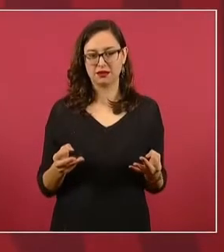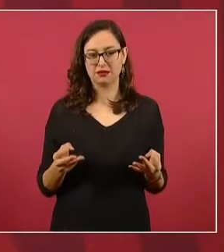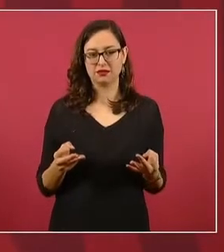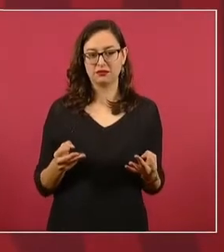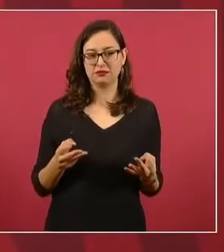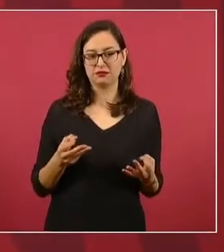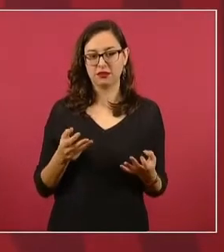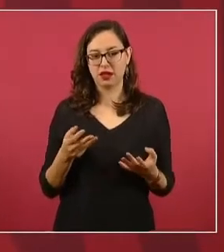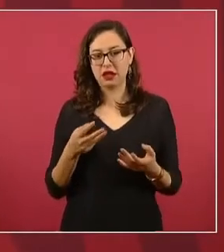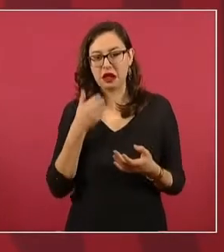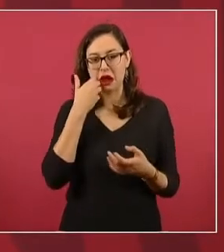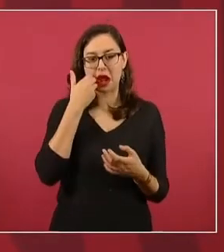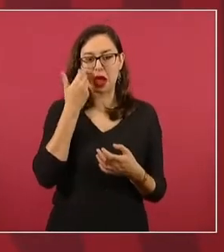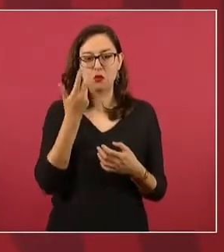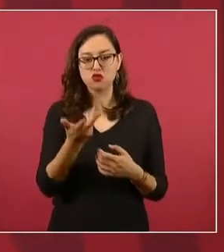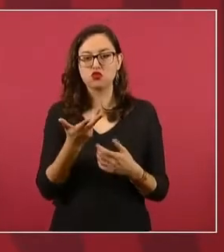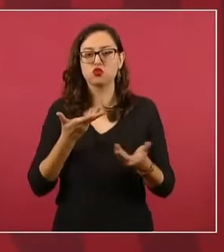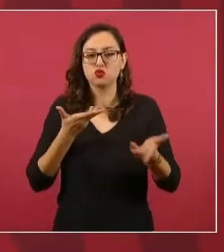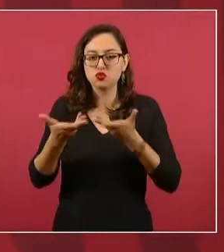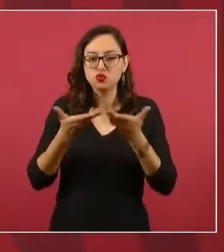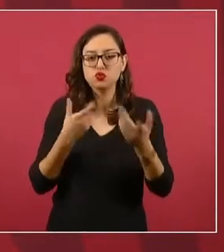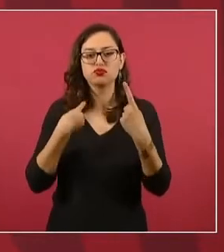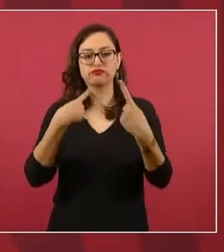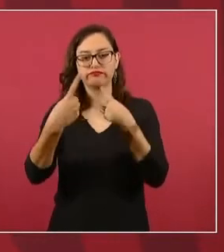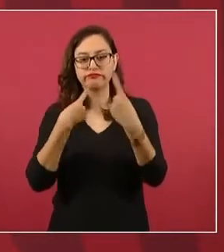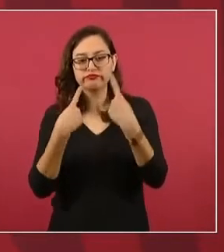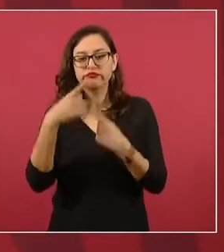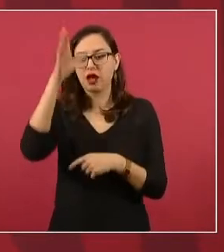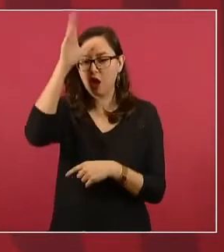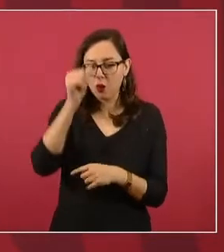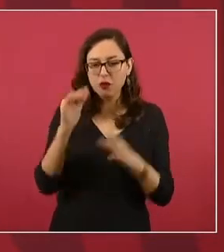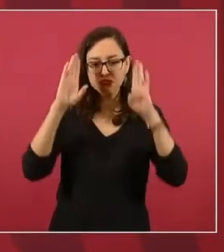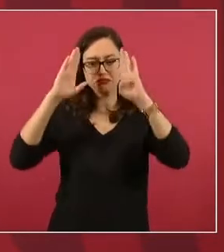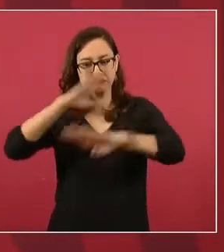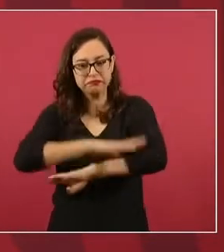se está buscando llegar a un acuerdo.